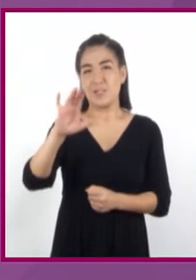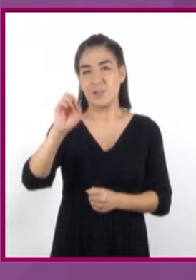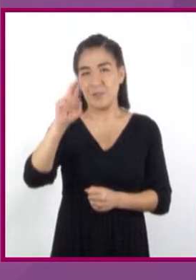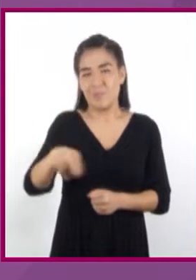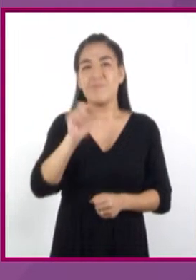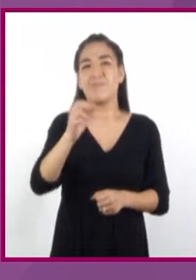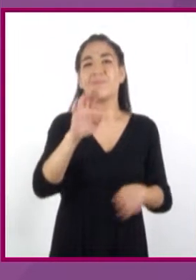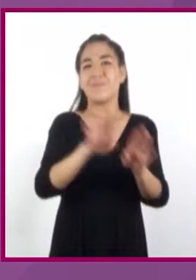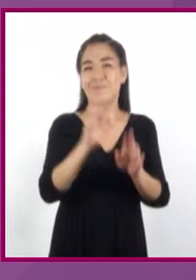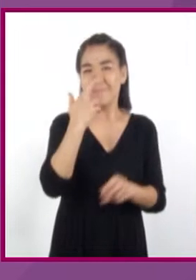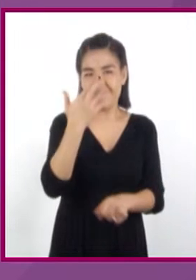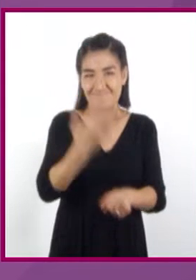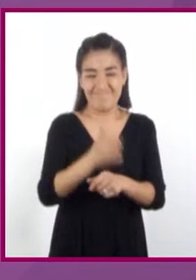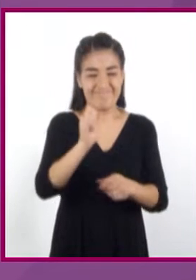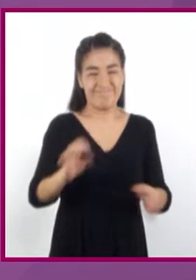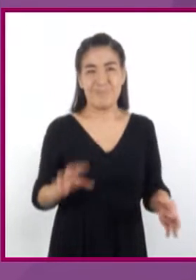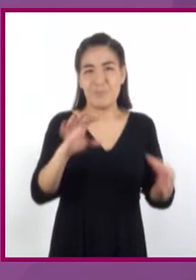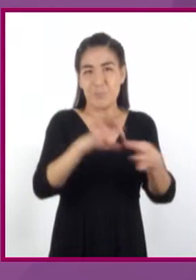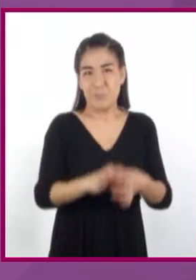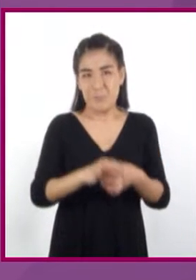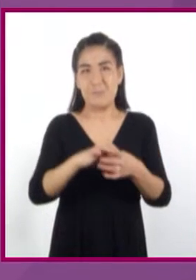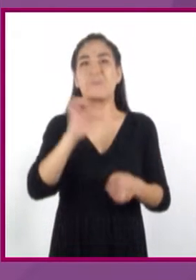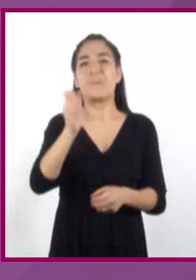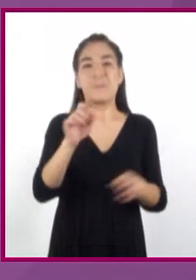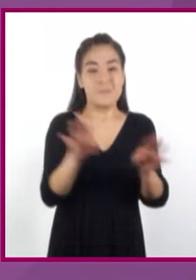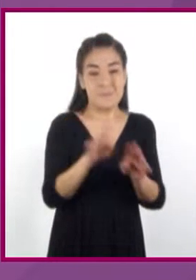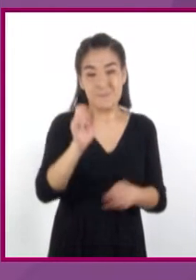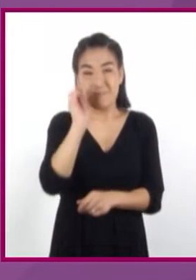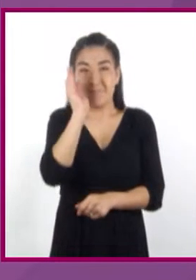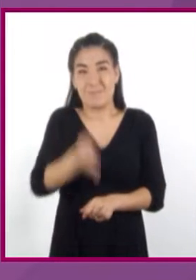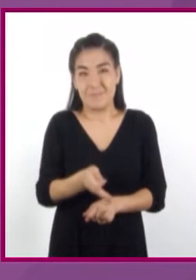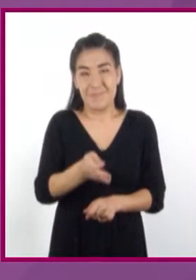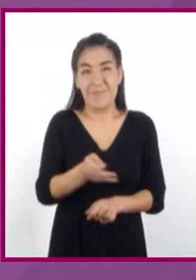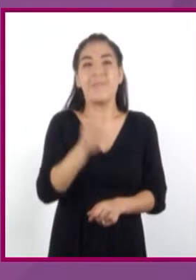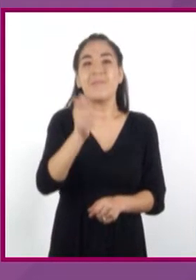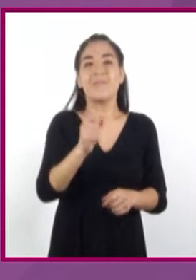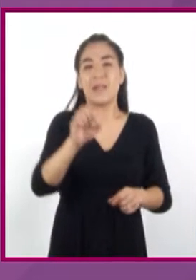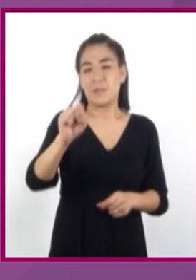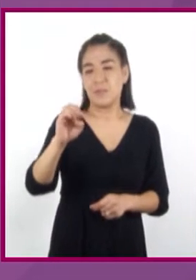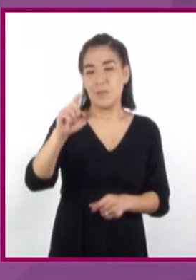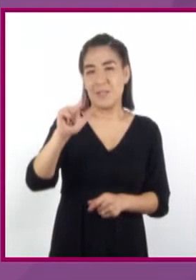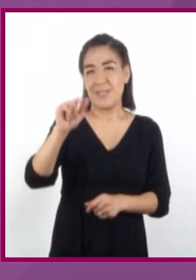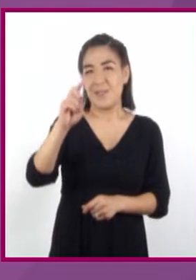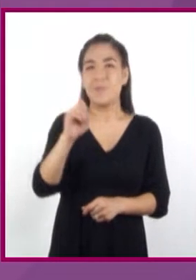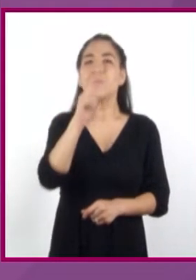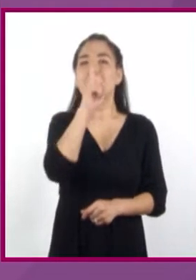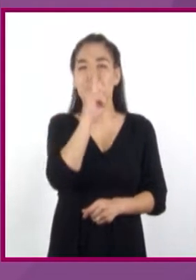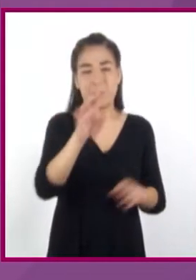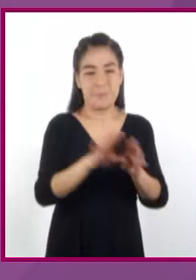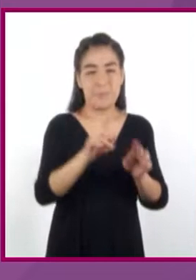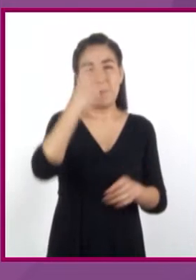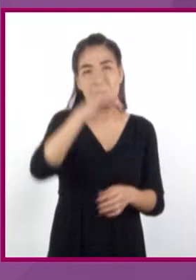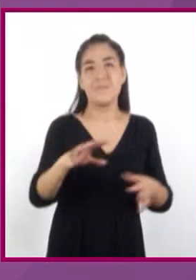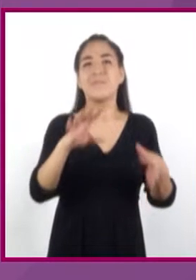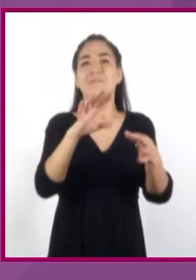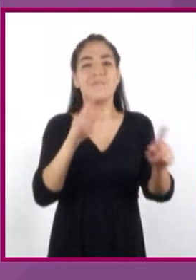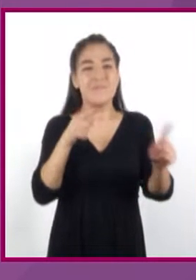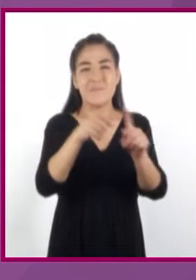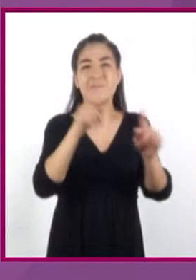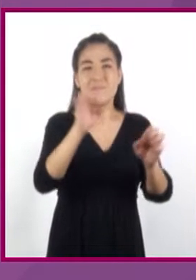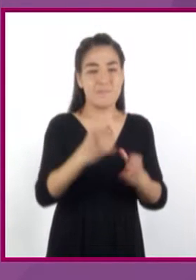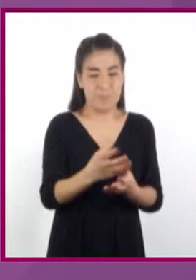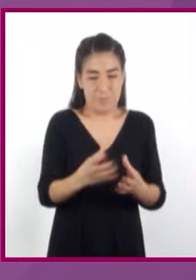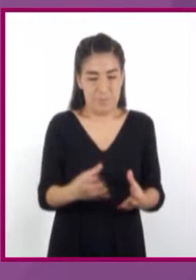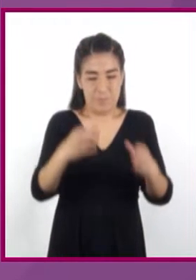de mantener unidas a las moléculas, lo cual permite a los sólidos adoptar una forma definida y tener